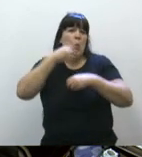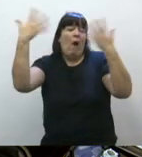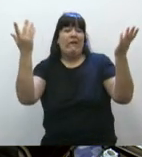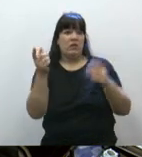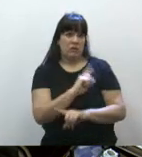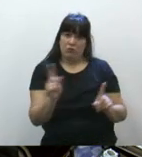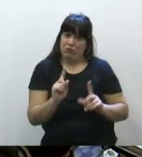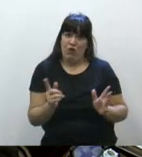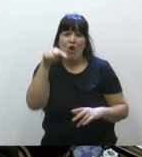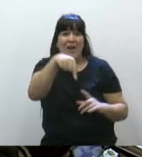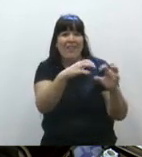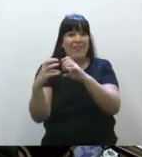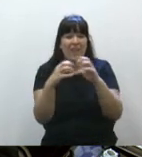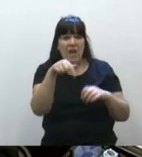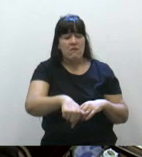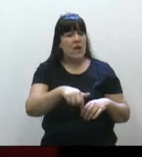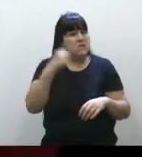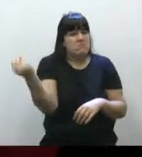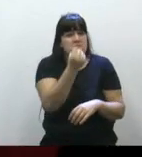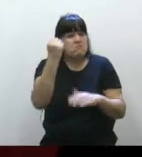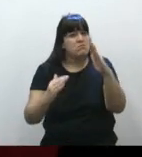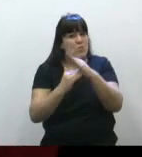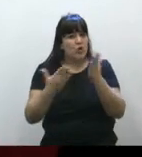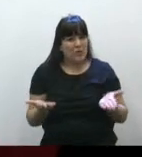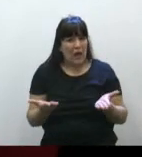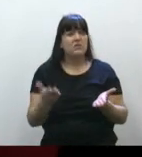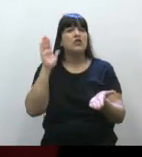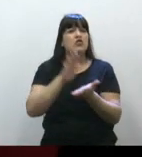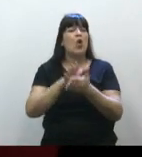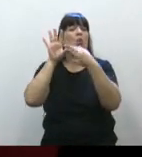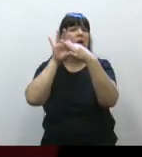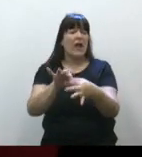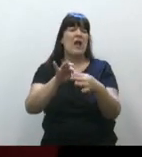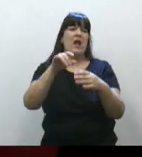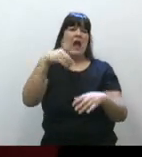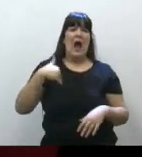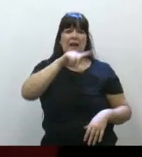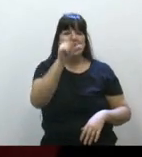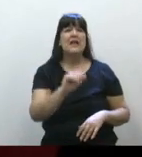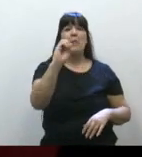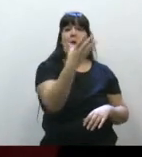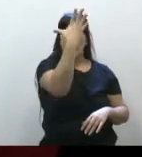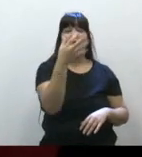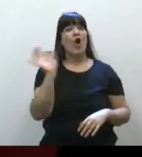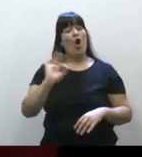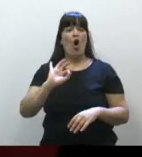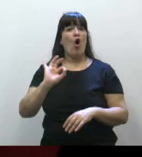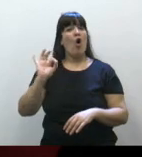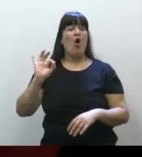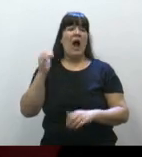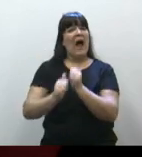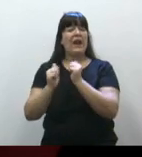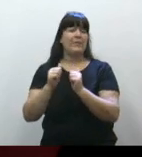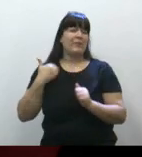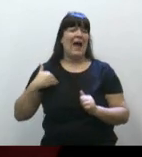este es un debate estructural que tiene que ver con la argentina moderna o con la argentina del atraso